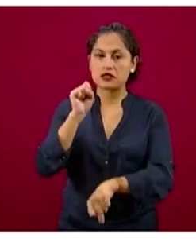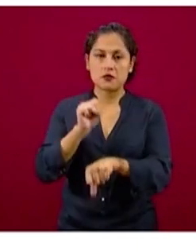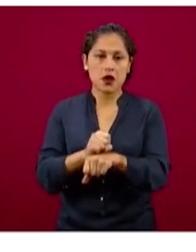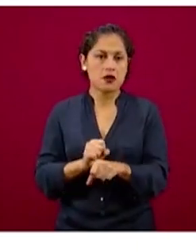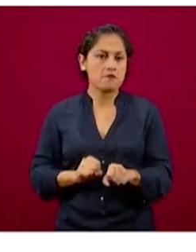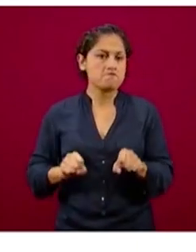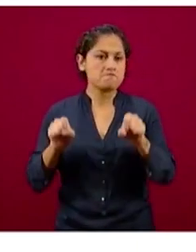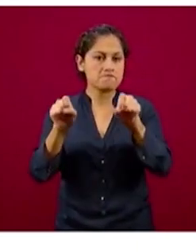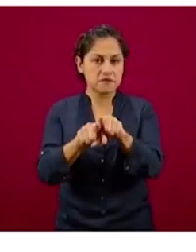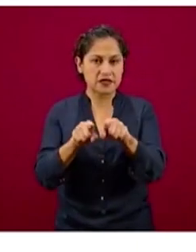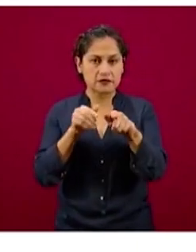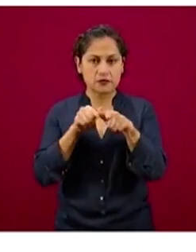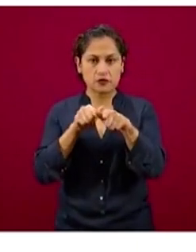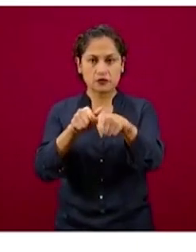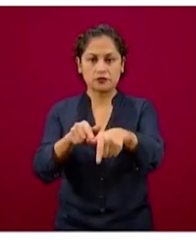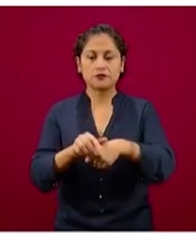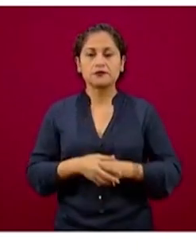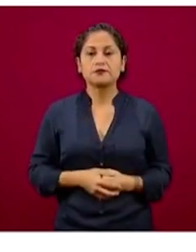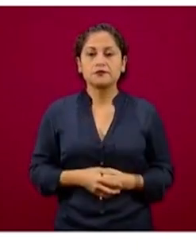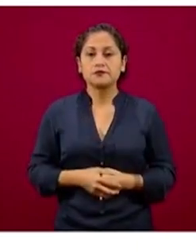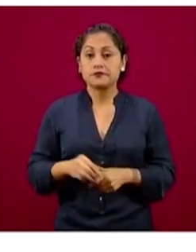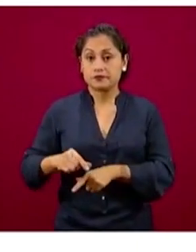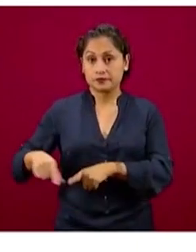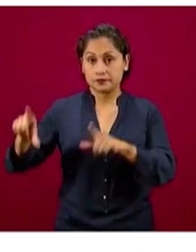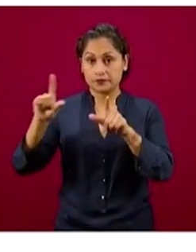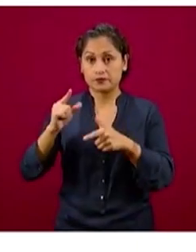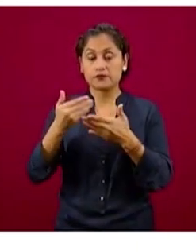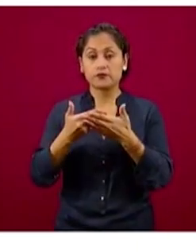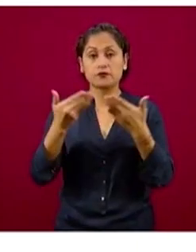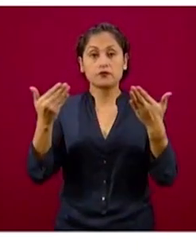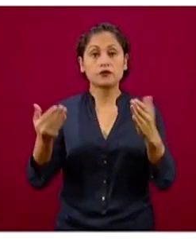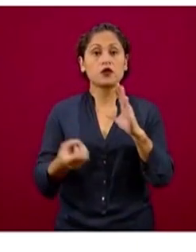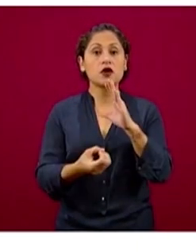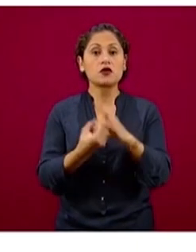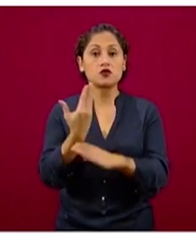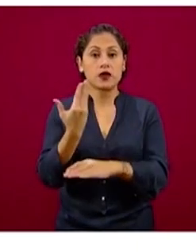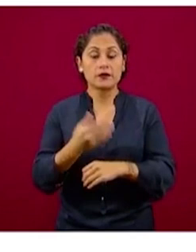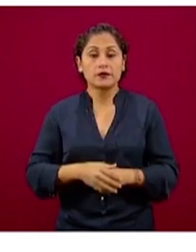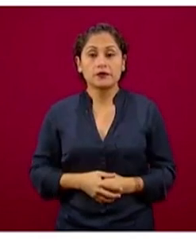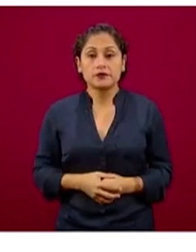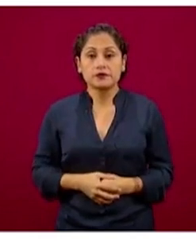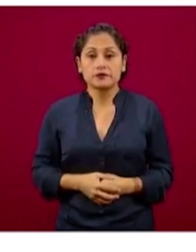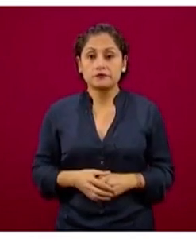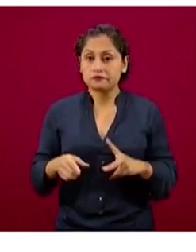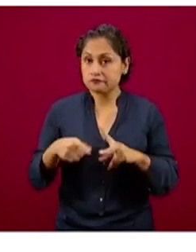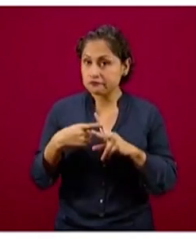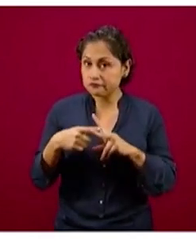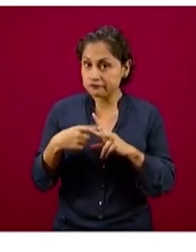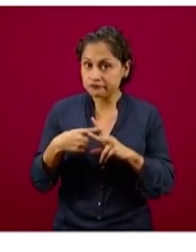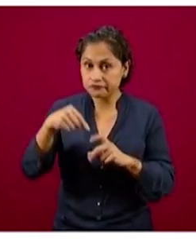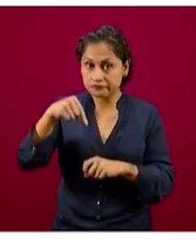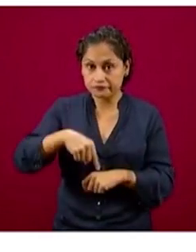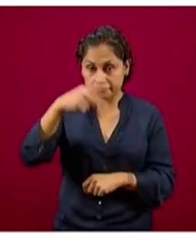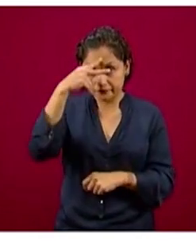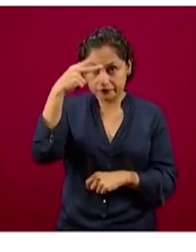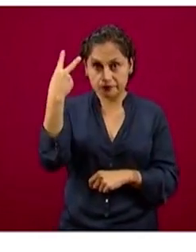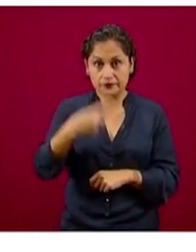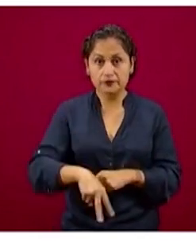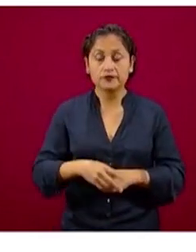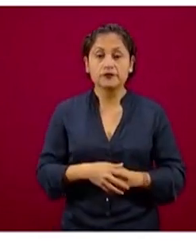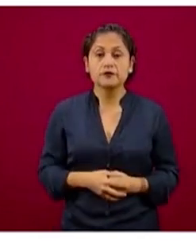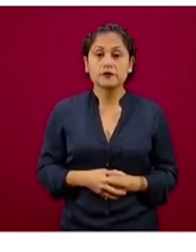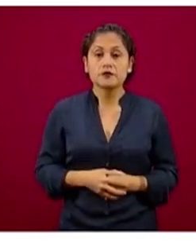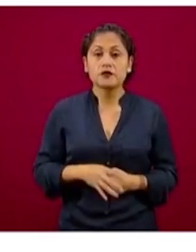si vemos la siguiente diapositiva veremos actualización de los números y la estadística en méxico para el día de hoy